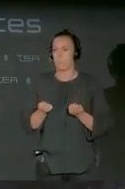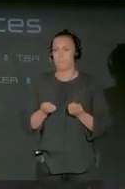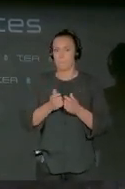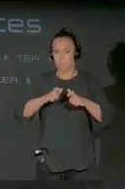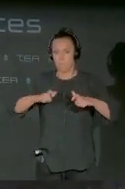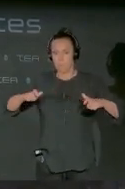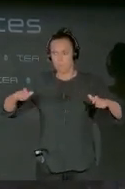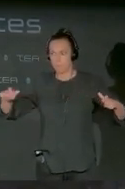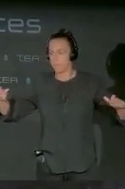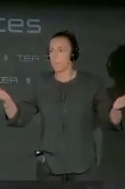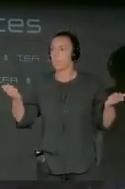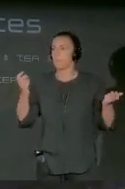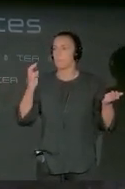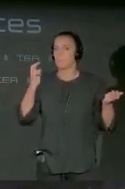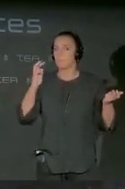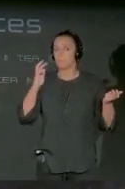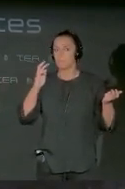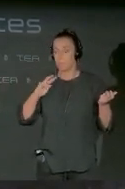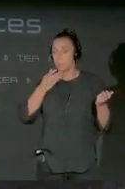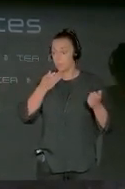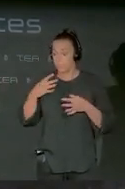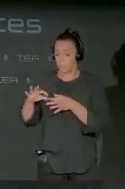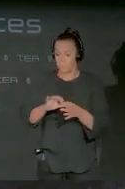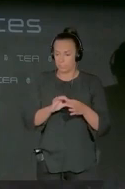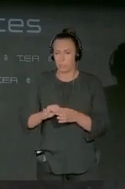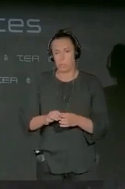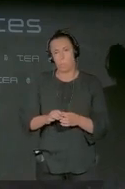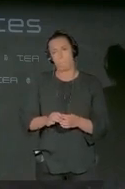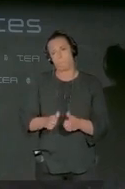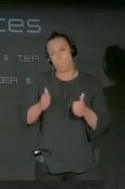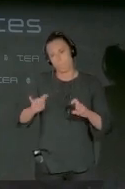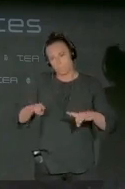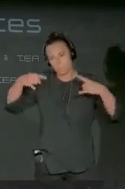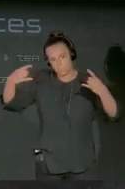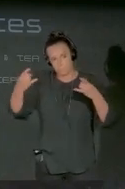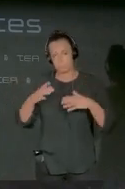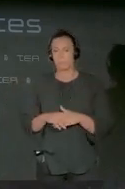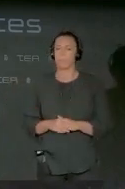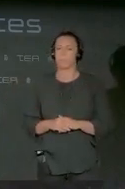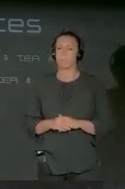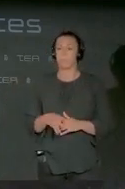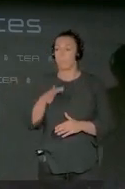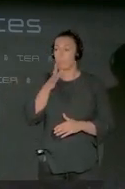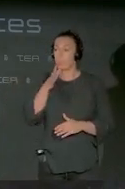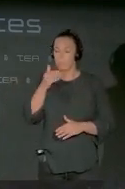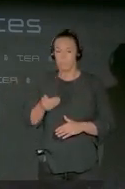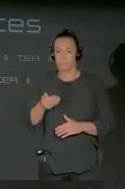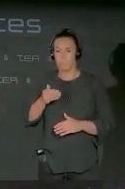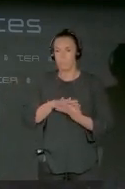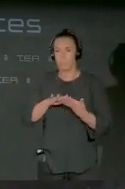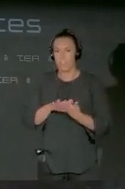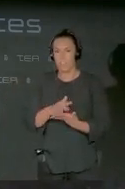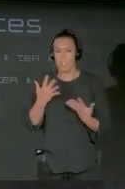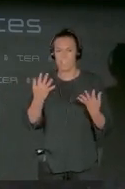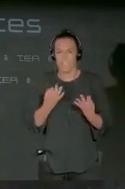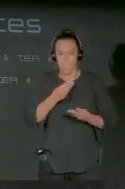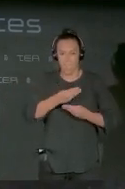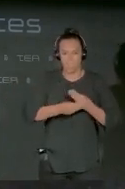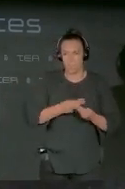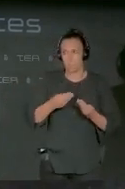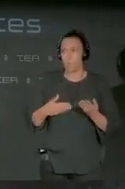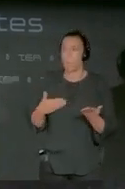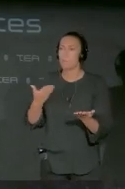como Estados miembros, podemos tener. Por eso creemos que es fundamental hablar sobre qué se está haciendo, qué propuestas se